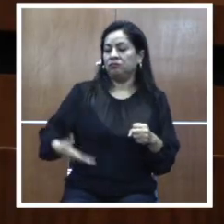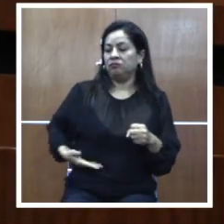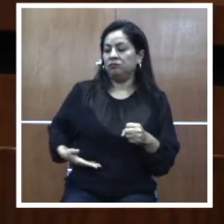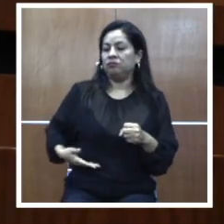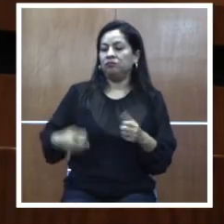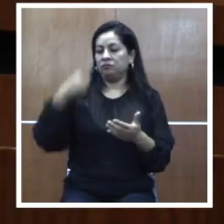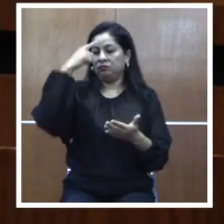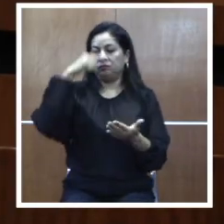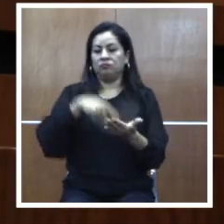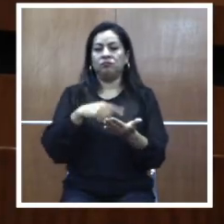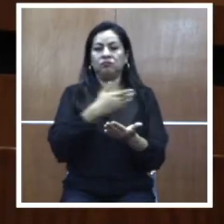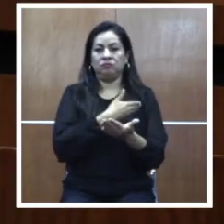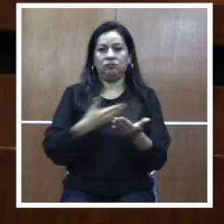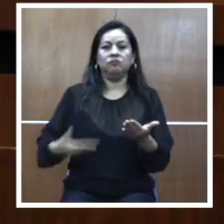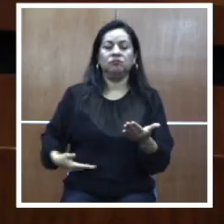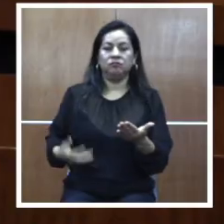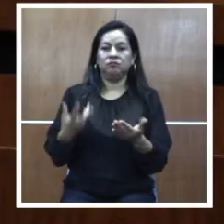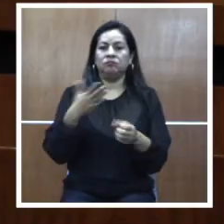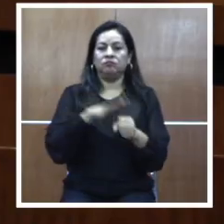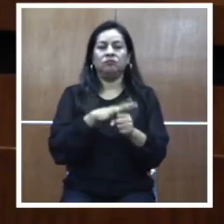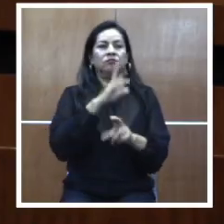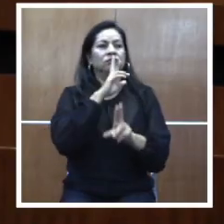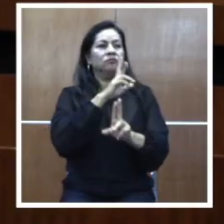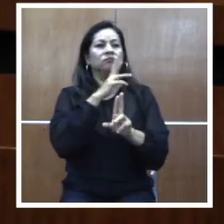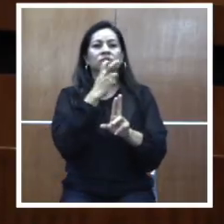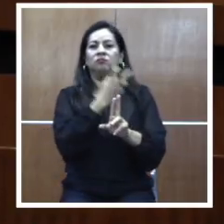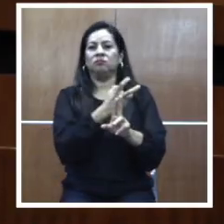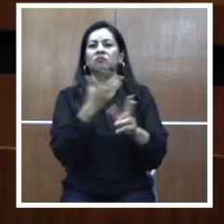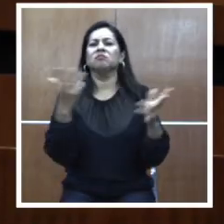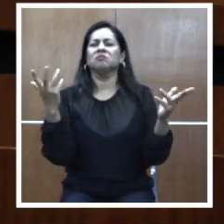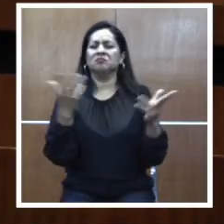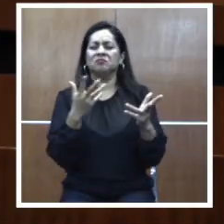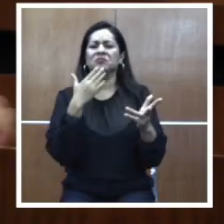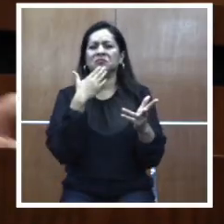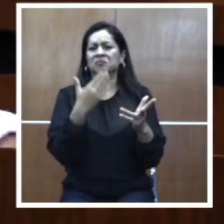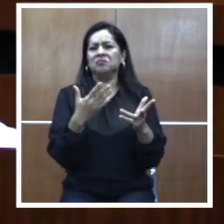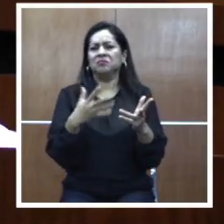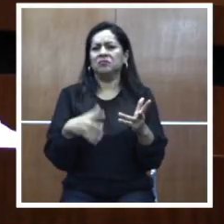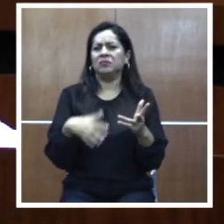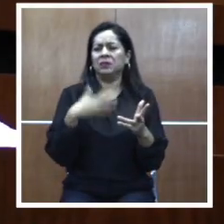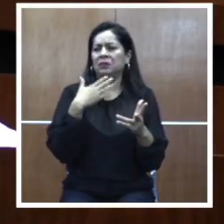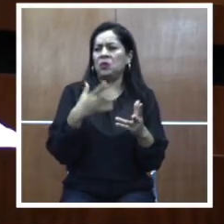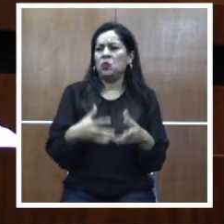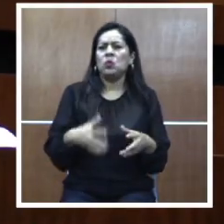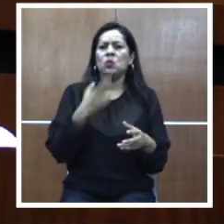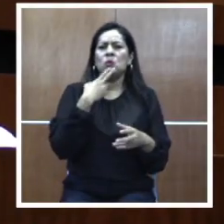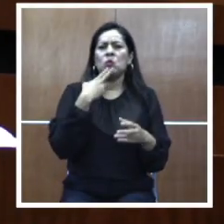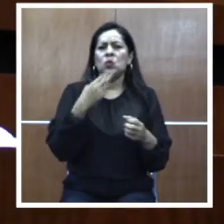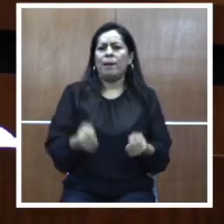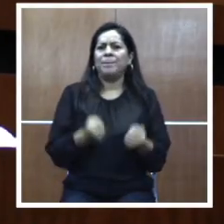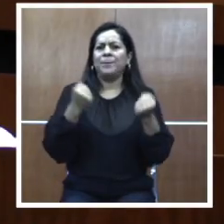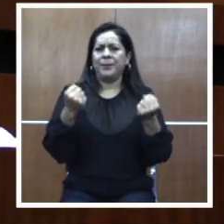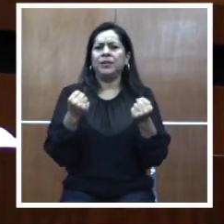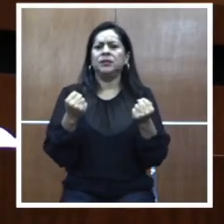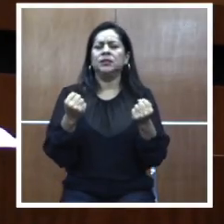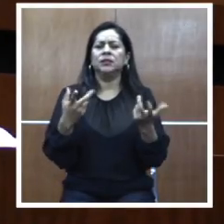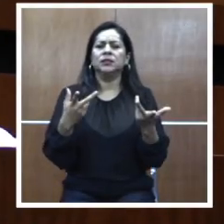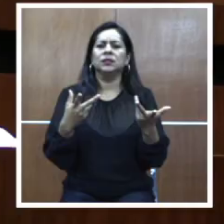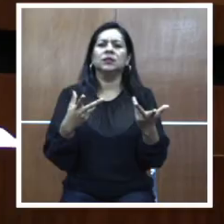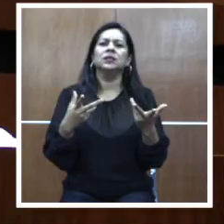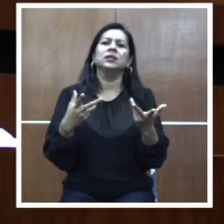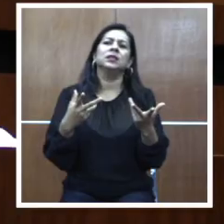para la administración de Trump, estas respuestas justifican el uso de la fuerza y fortalecen su posición